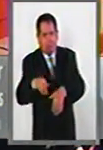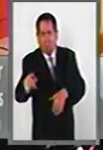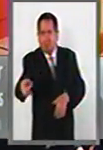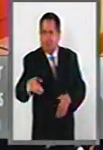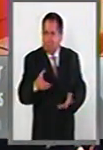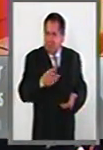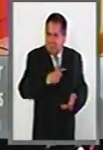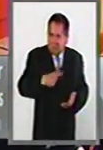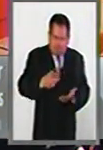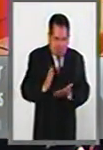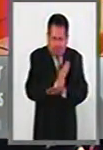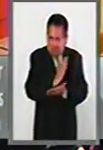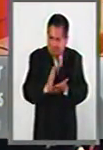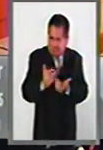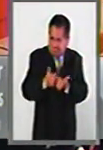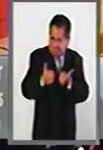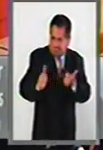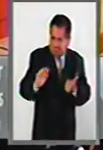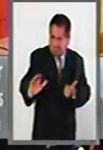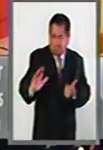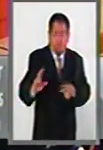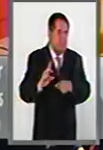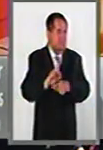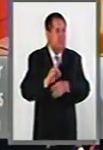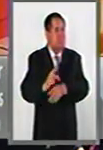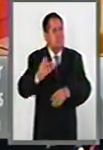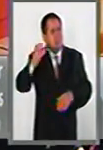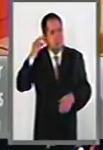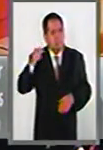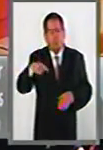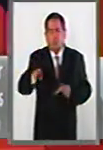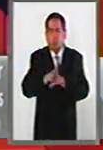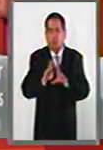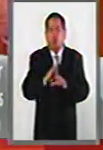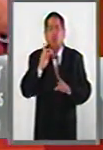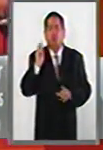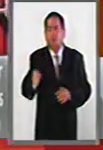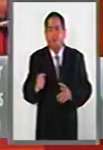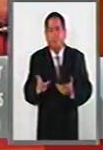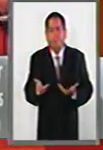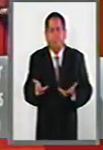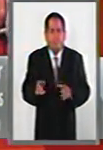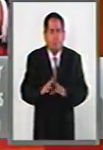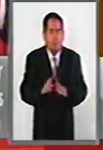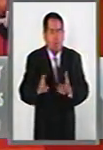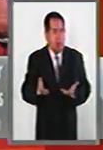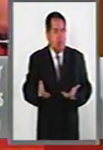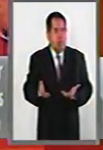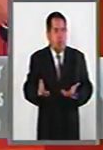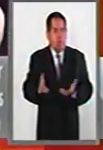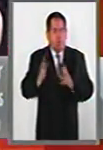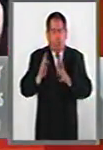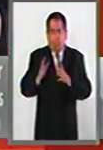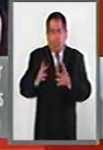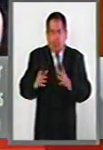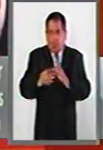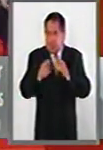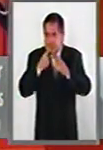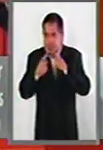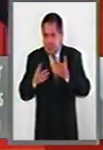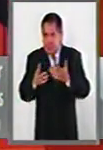las suyas, y sabemos desde hace ya tiempo cómo están pidiendo y están ya, por lo